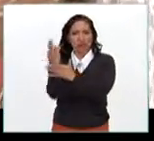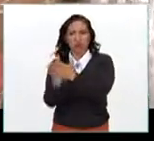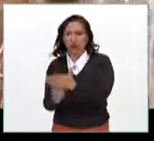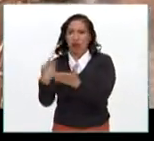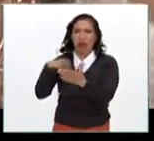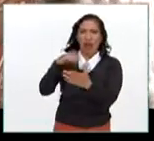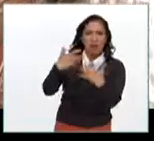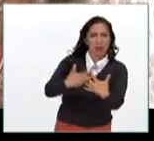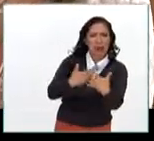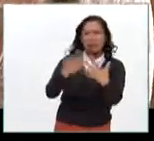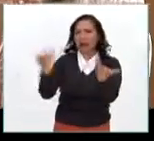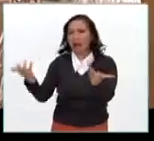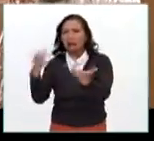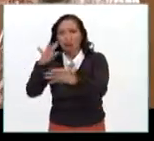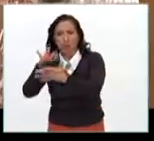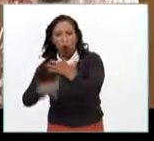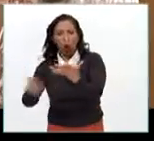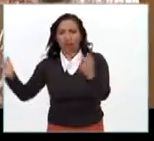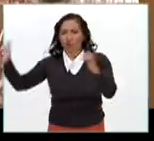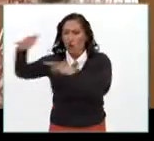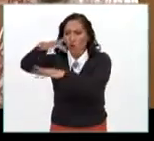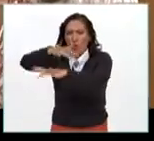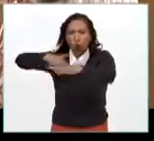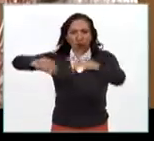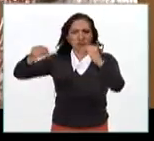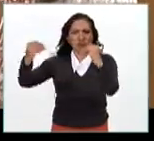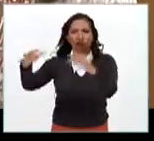ilustradores, editores, lectores.